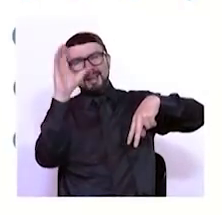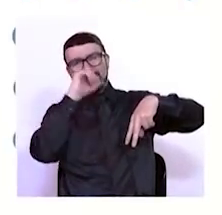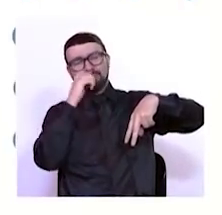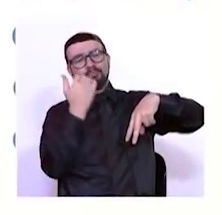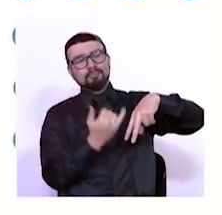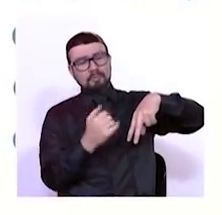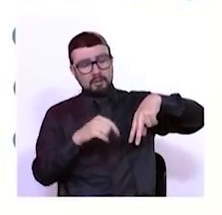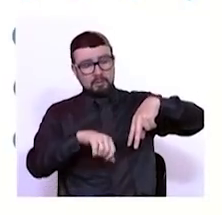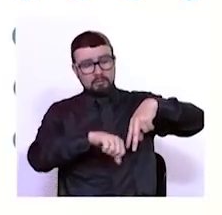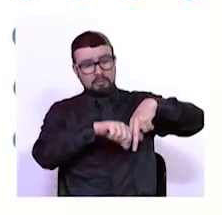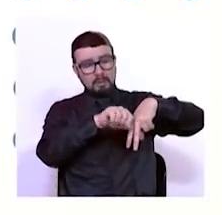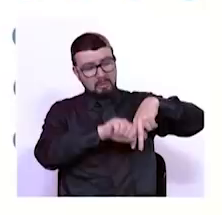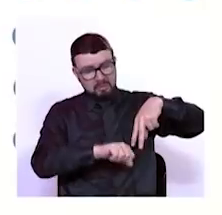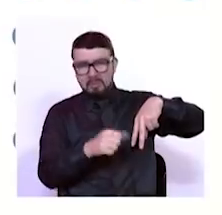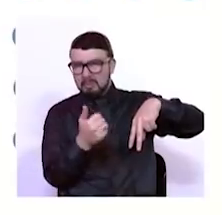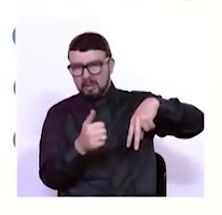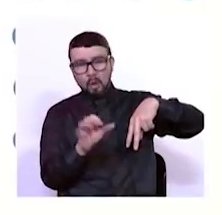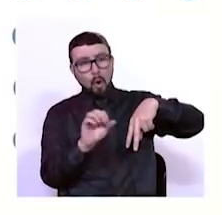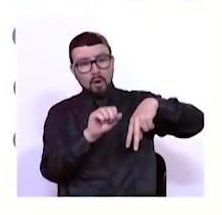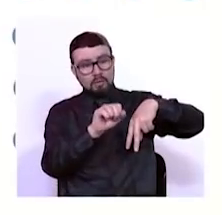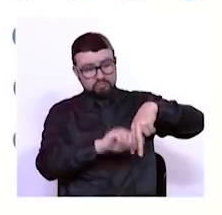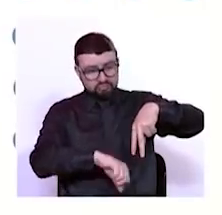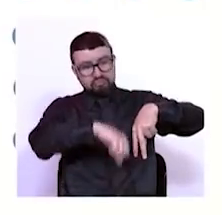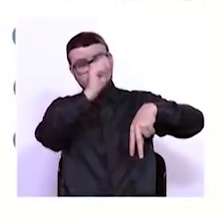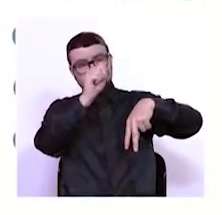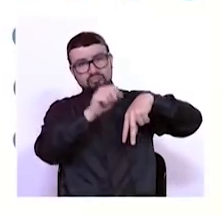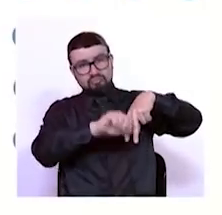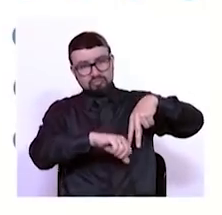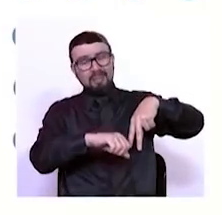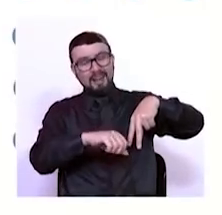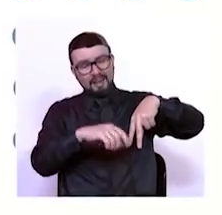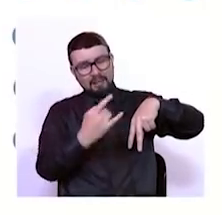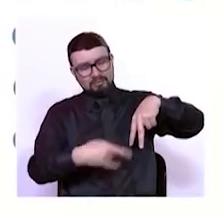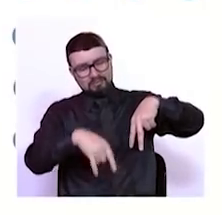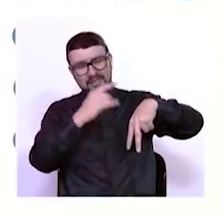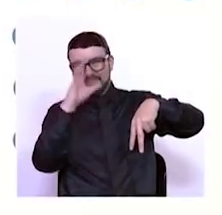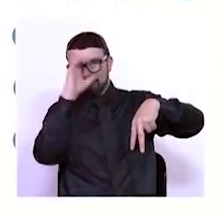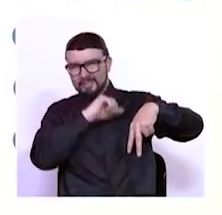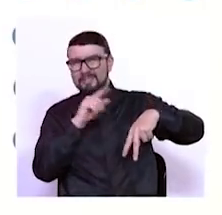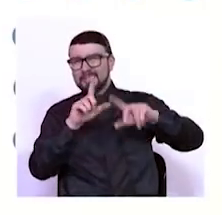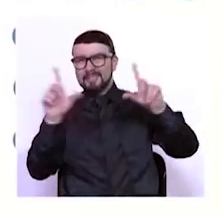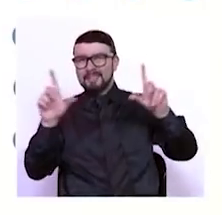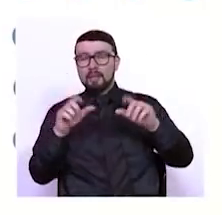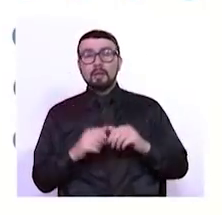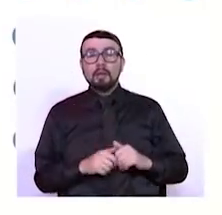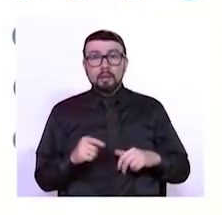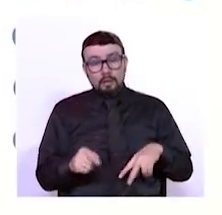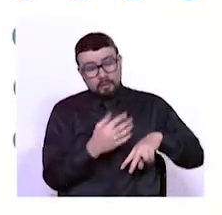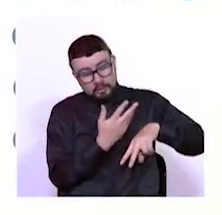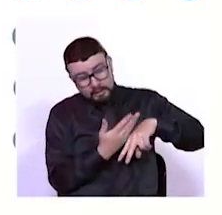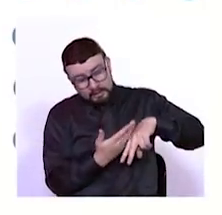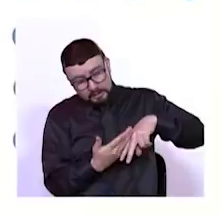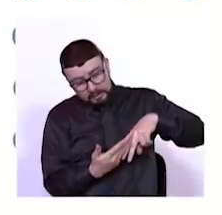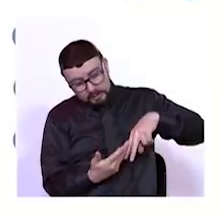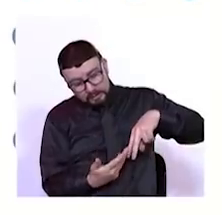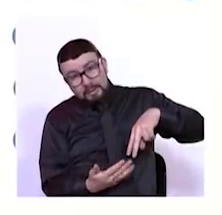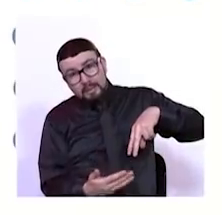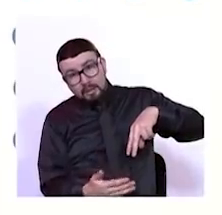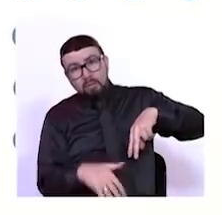un reflujo de 1 o de 2 segundos. Entonces la sangre trata de ascender, pero se devuelve porque